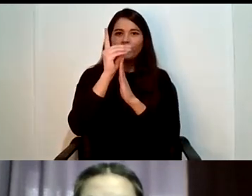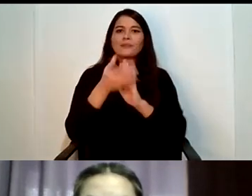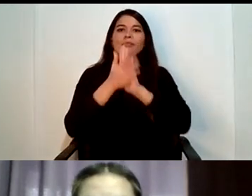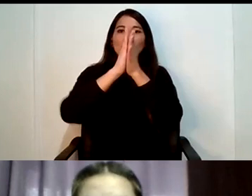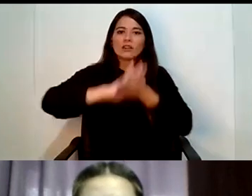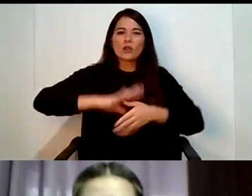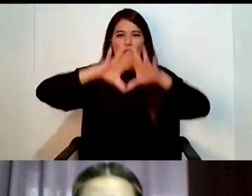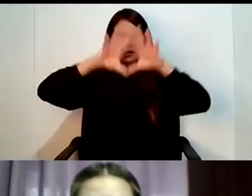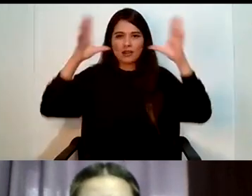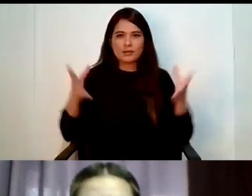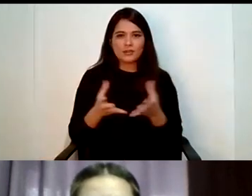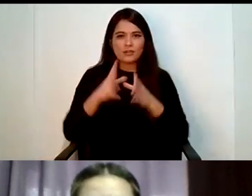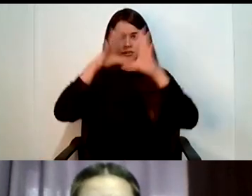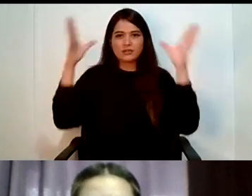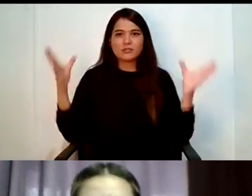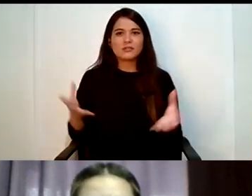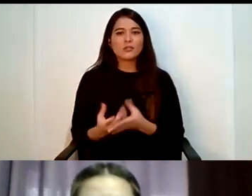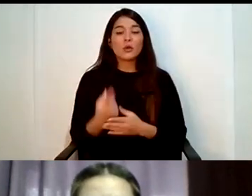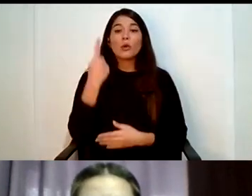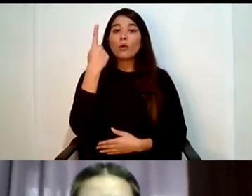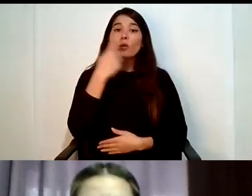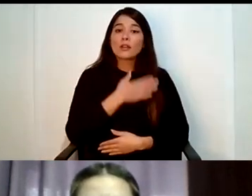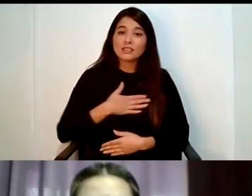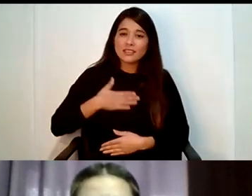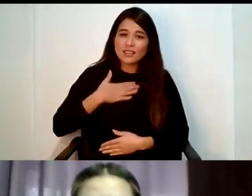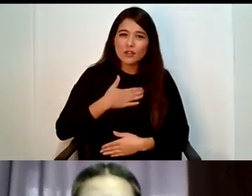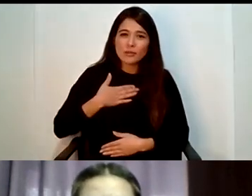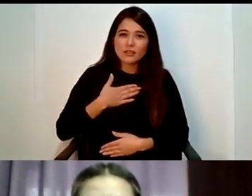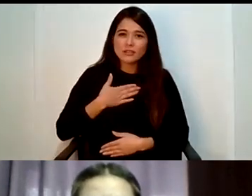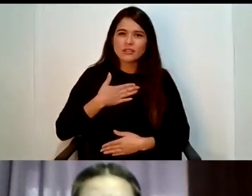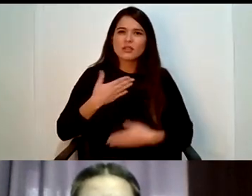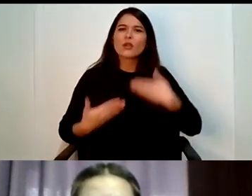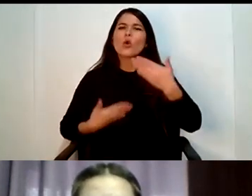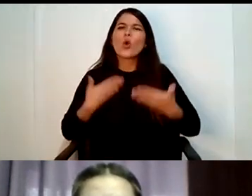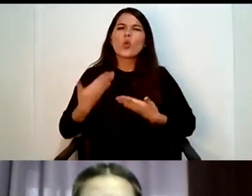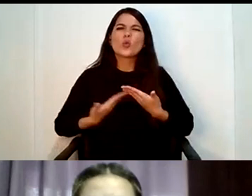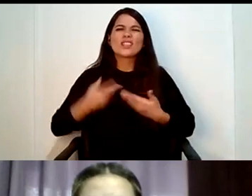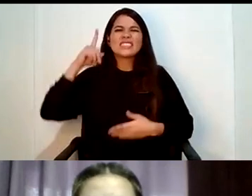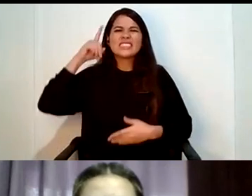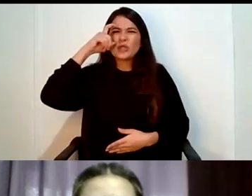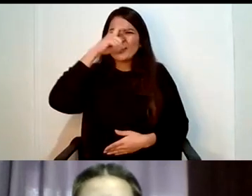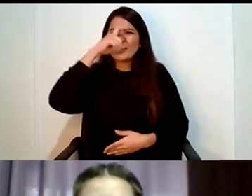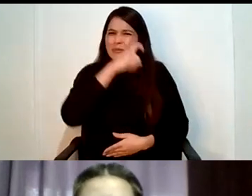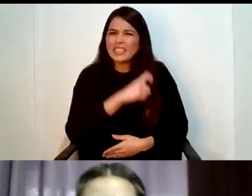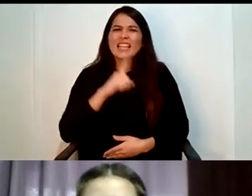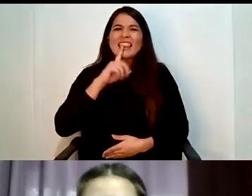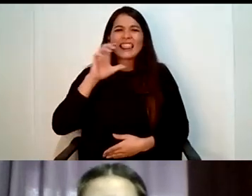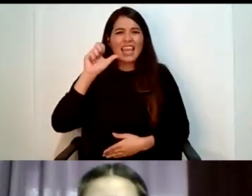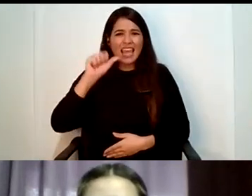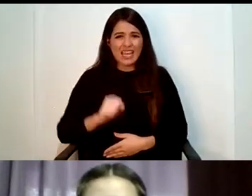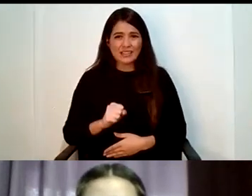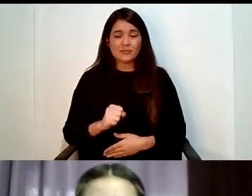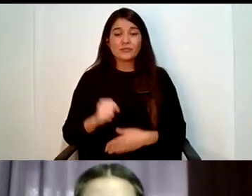dimensionalidad. Uno de estos síntomas son las conductas problemáticas en TEA.